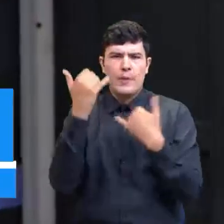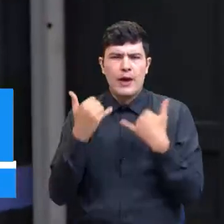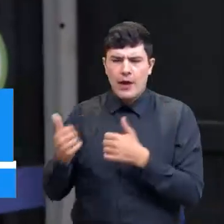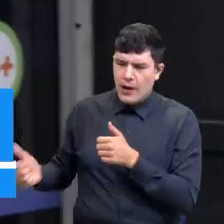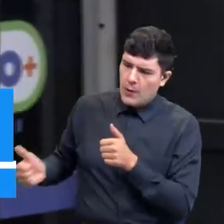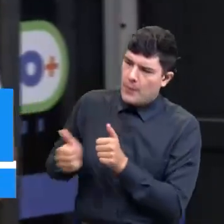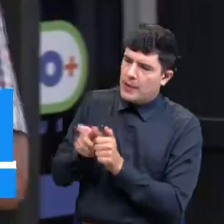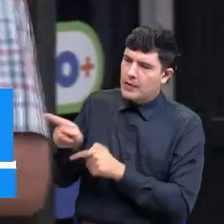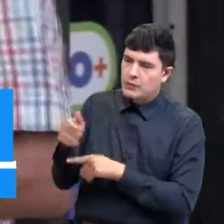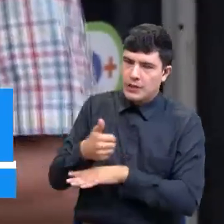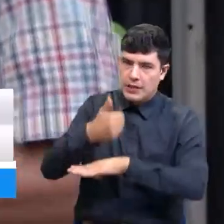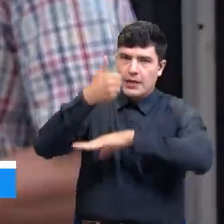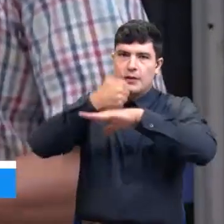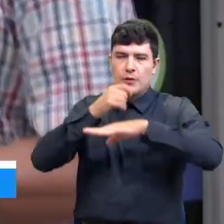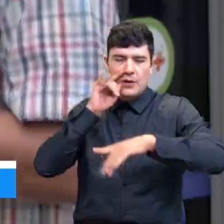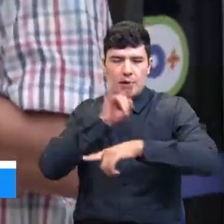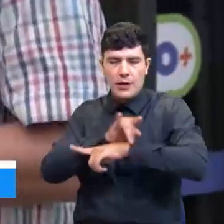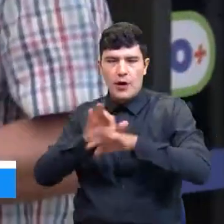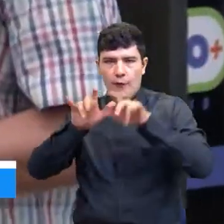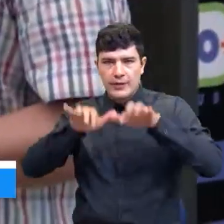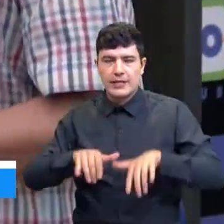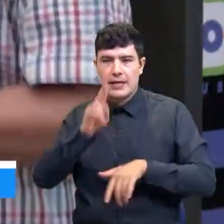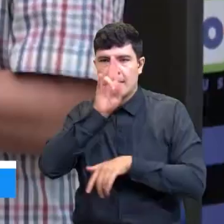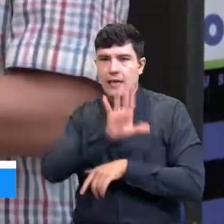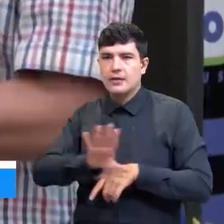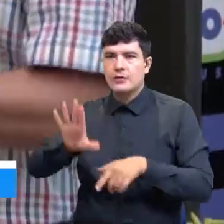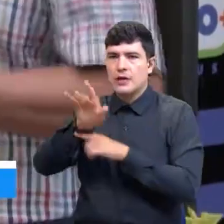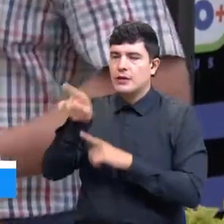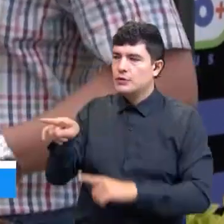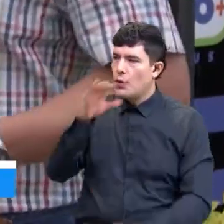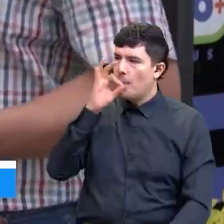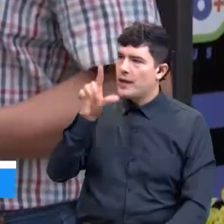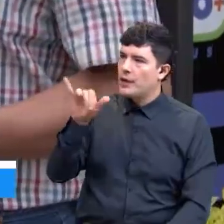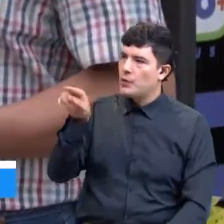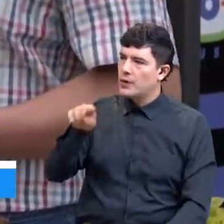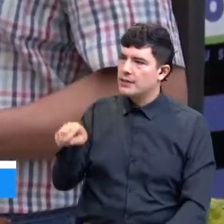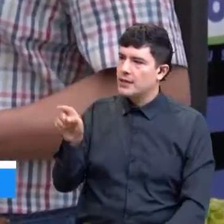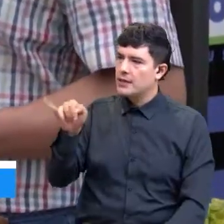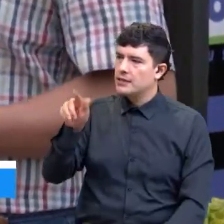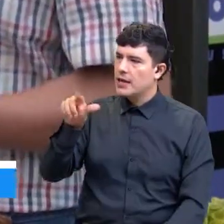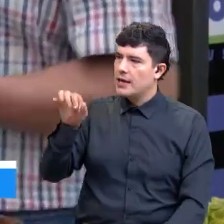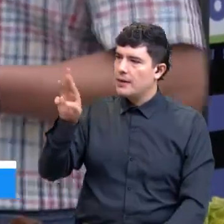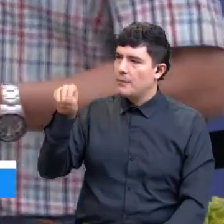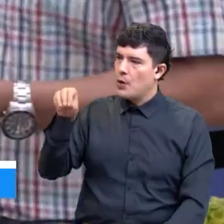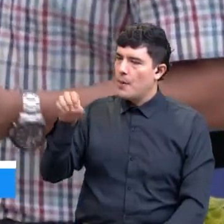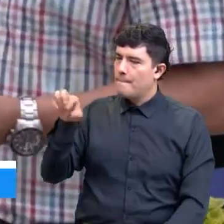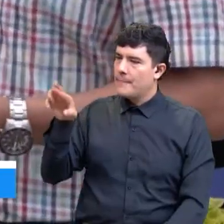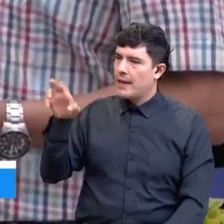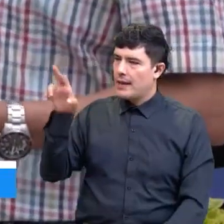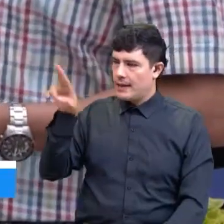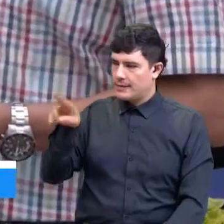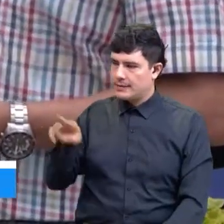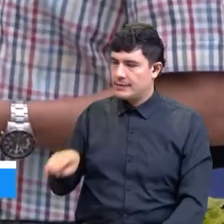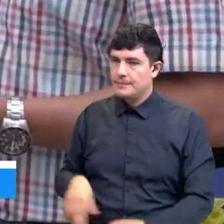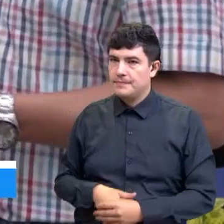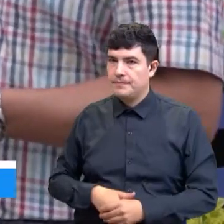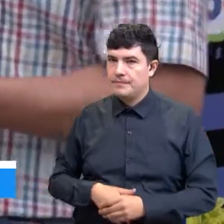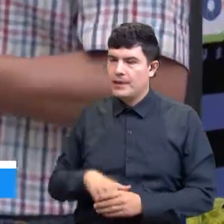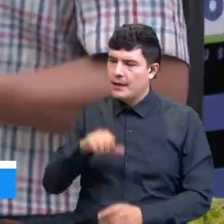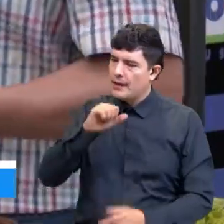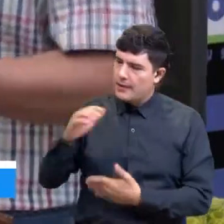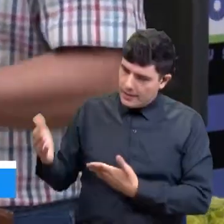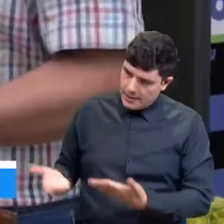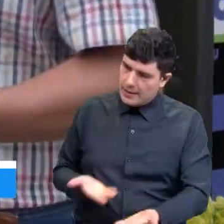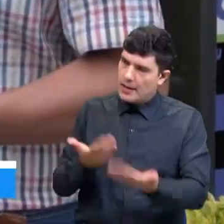el director de toda esta oficina a nivel nacional Luis Guillermo Pérez superintendente un gusto tenerlo acá en Oriente noticias y las cifras que manejamos en el departamento